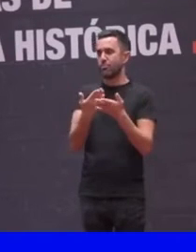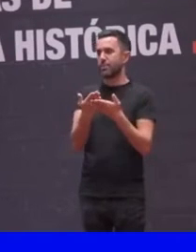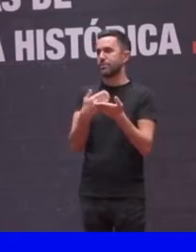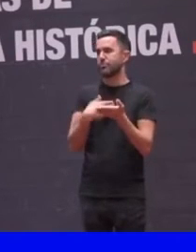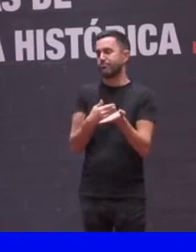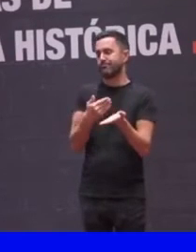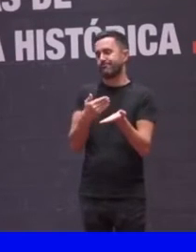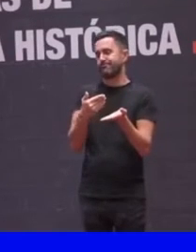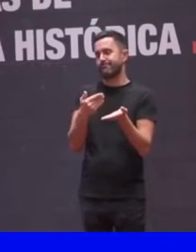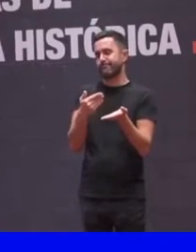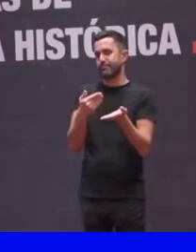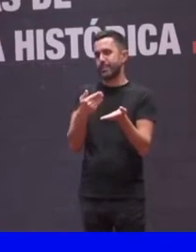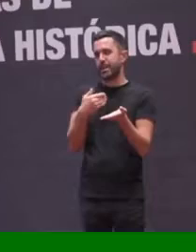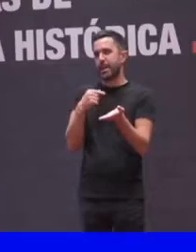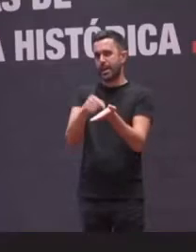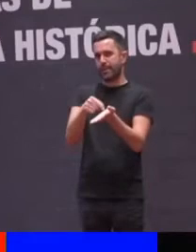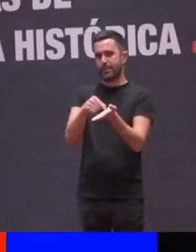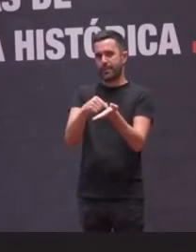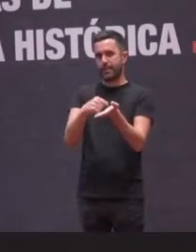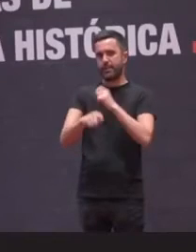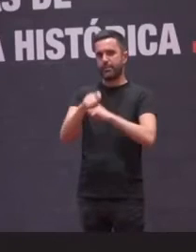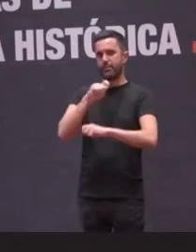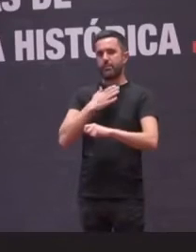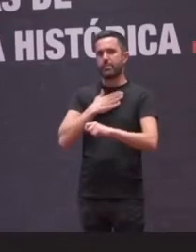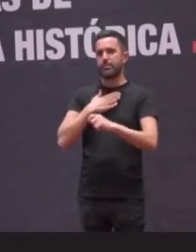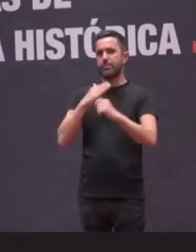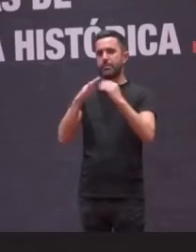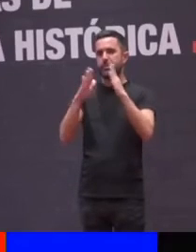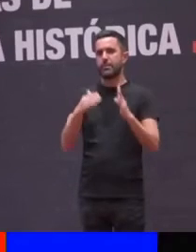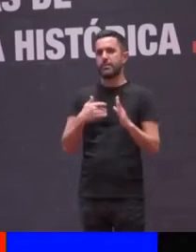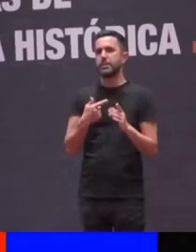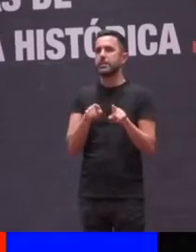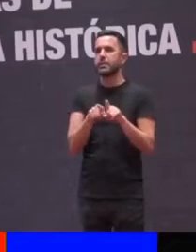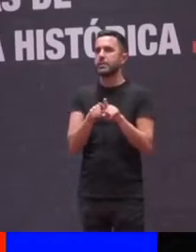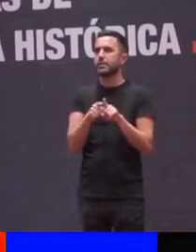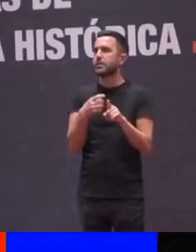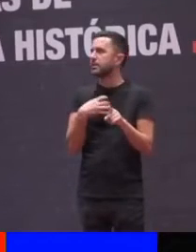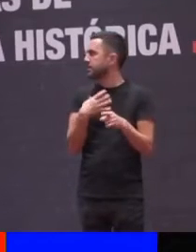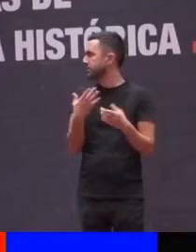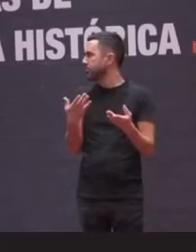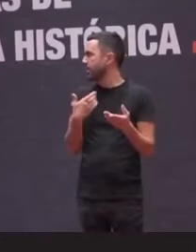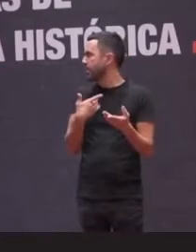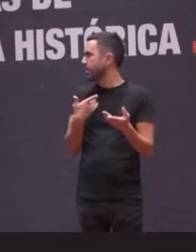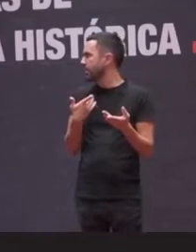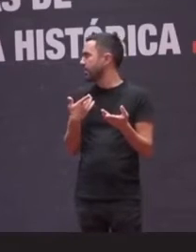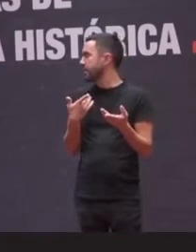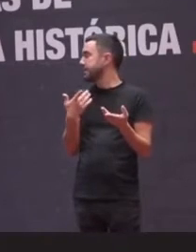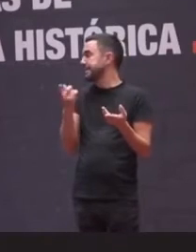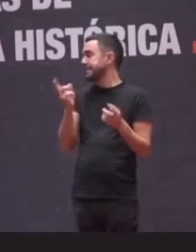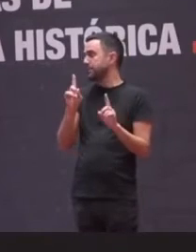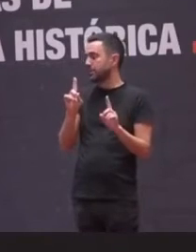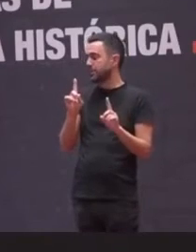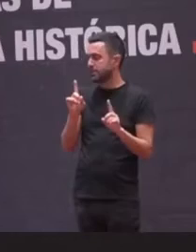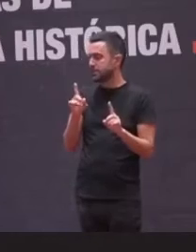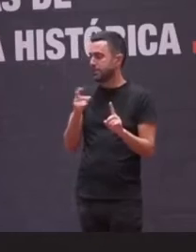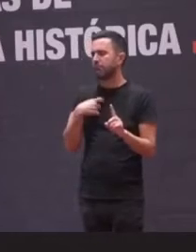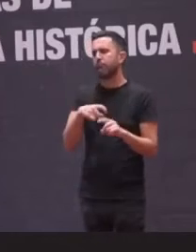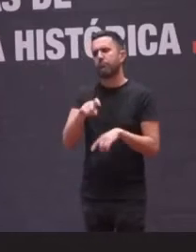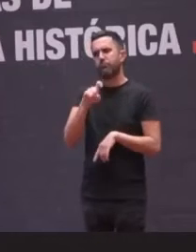o eventual propietario é imprescriptible. Se pode plantar en calquera momento. Se non fose así, teríamos máis